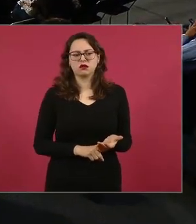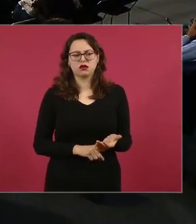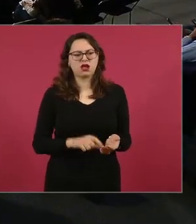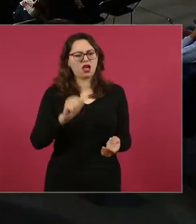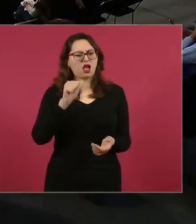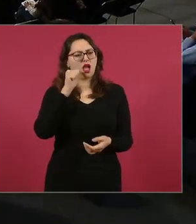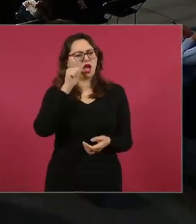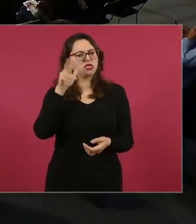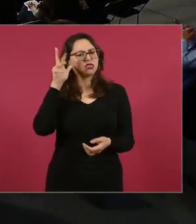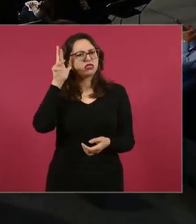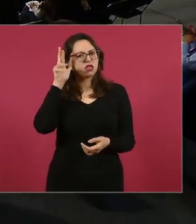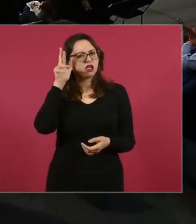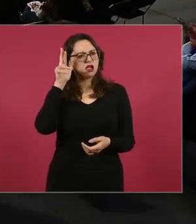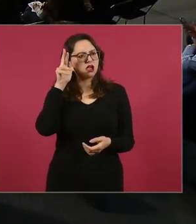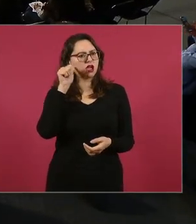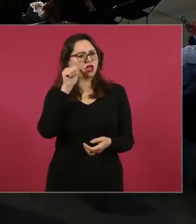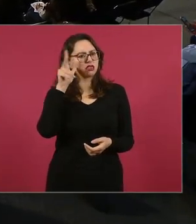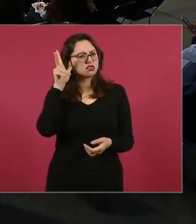antier,